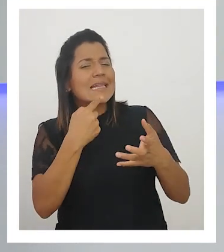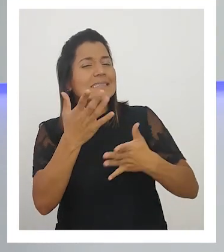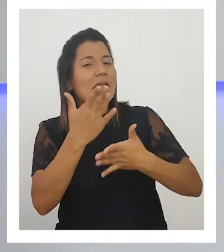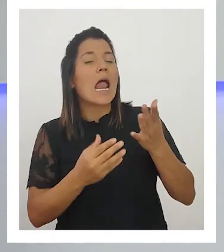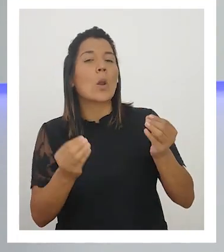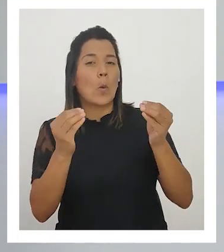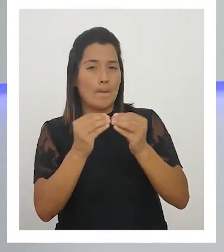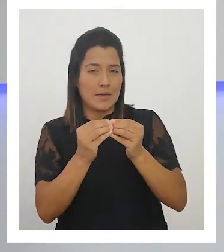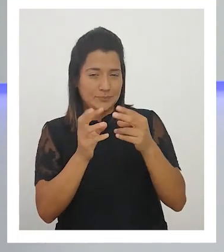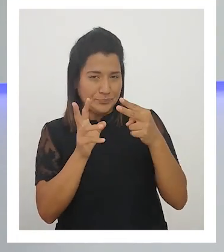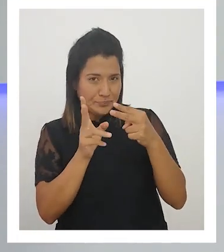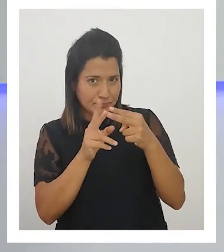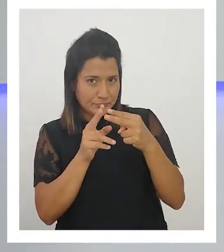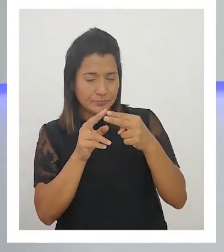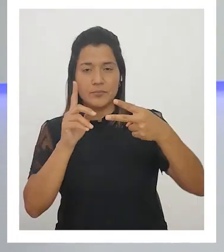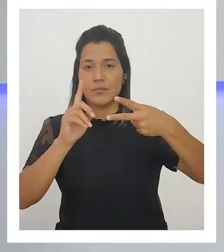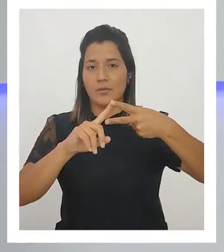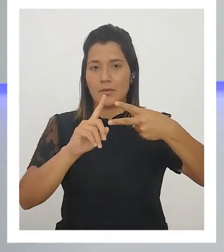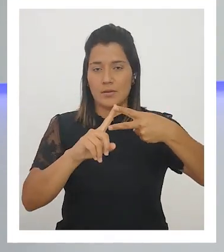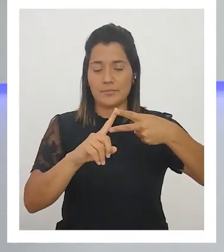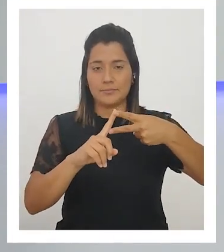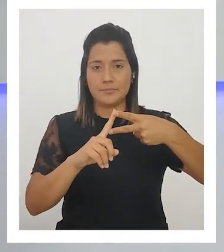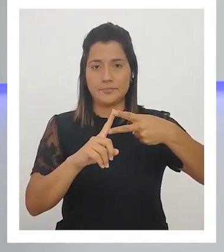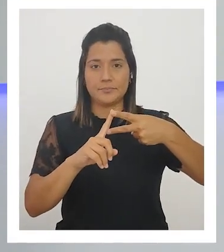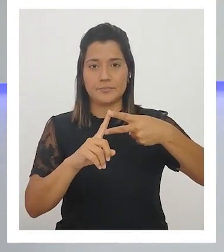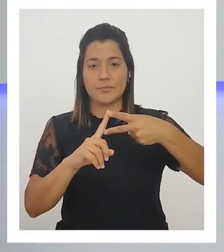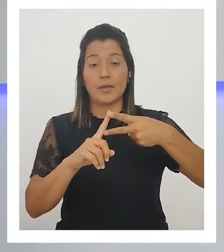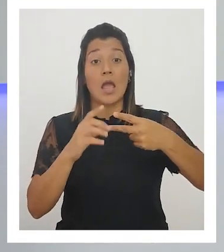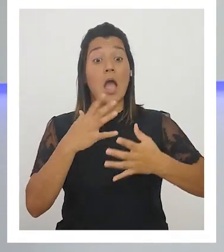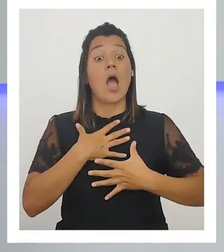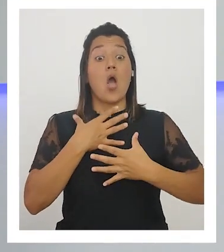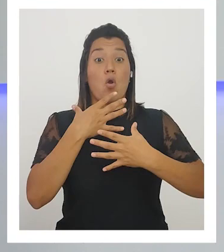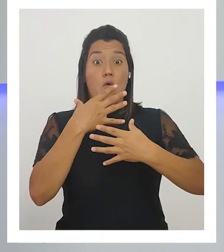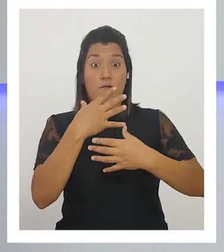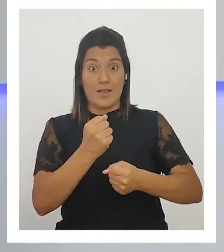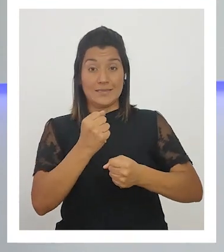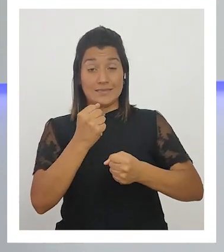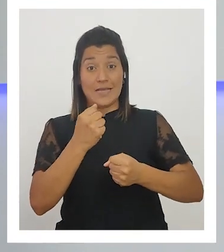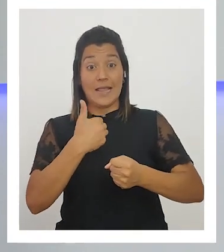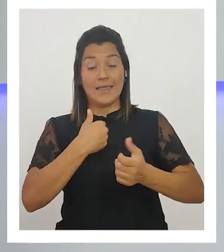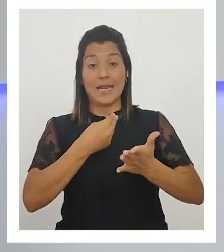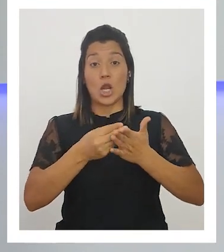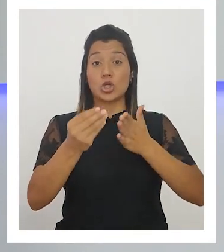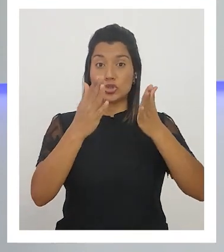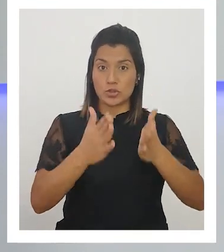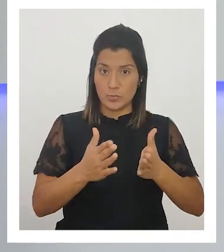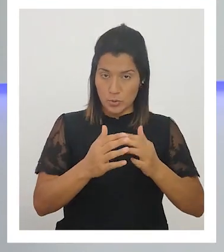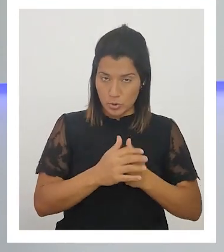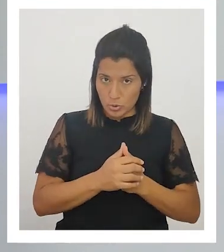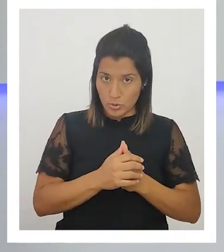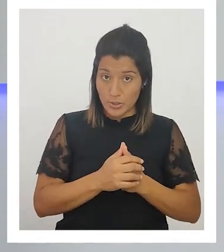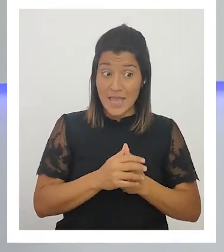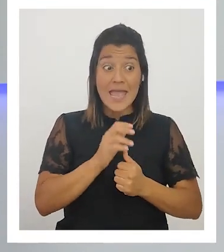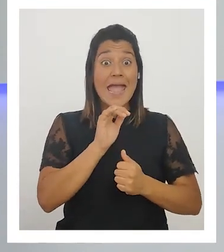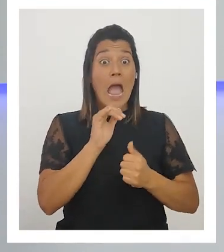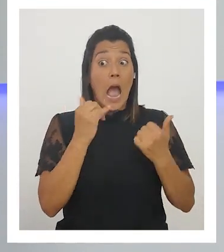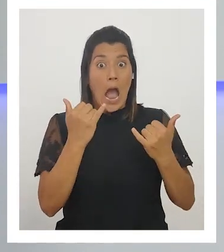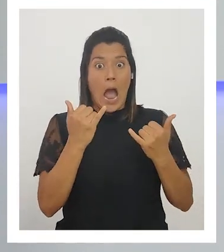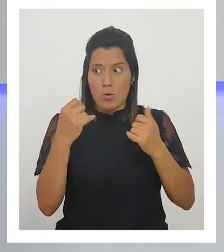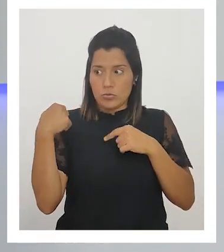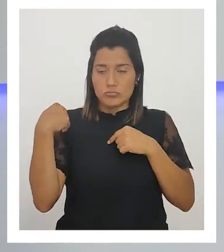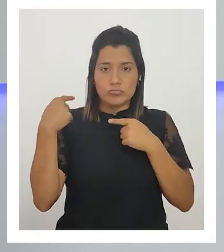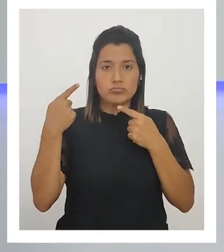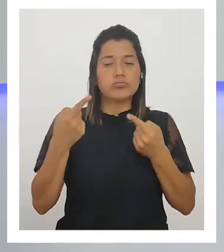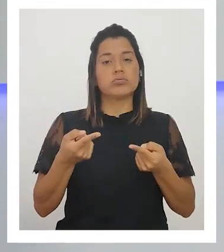son la confianza del consumidor, que ha alcanzado estos meses, ¿verdad? Tanto en